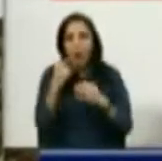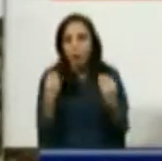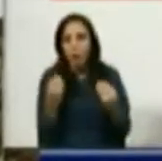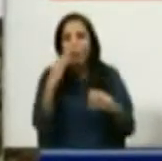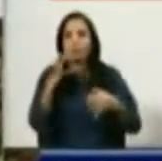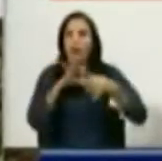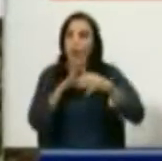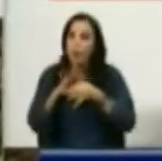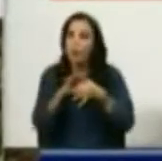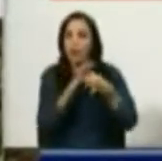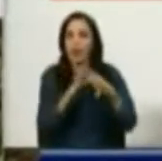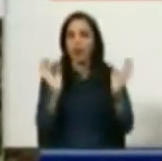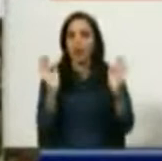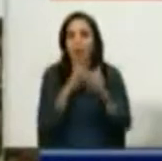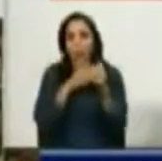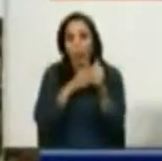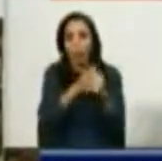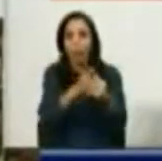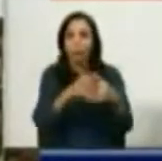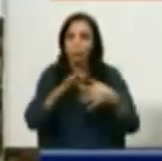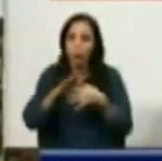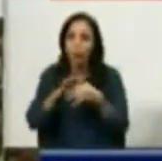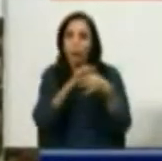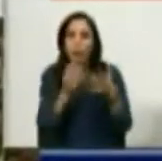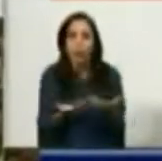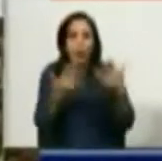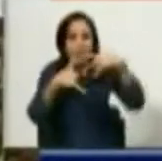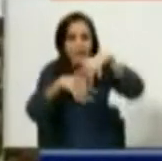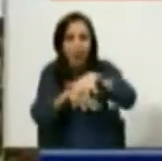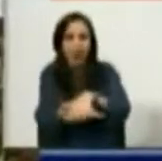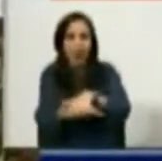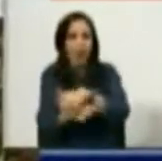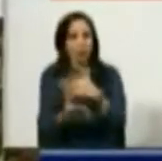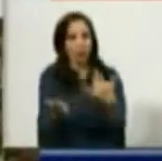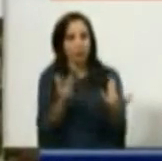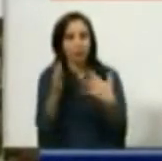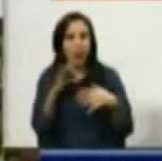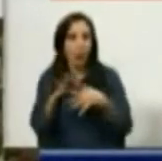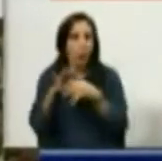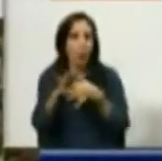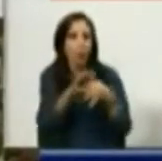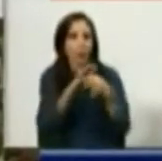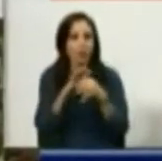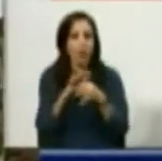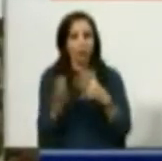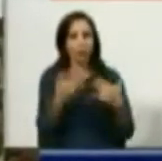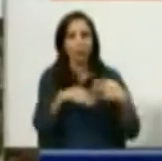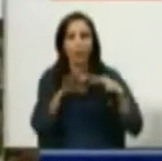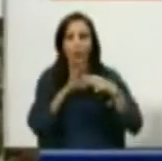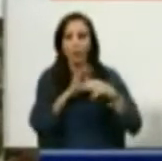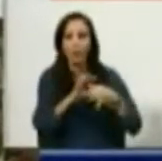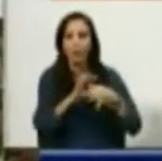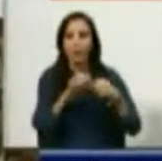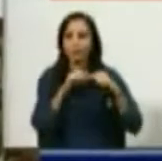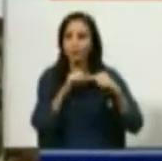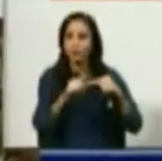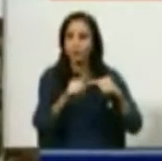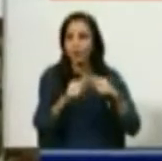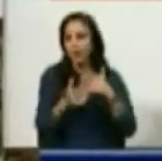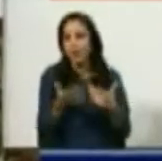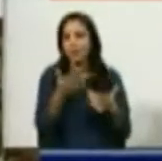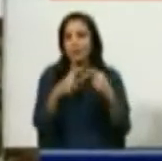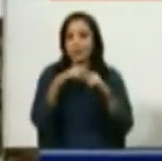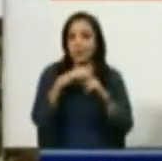la unidad es la amalgama es la soldadura que nos tiene ahí pegados ante cualquier